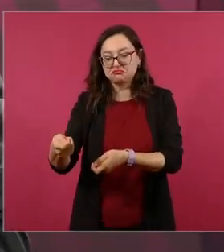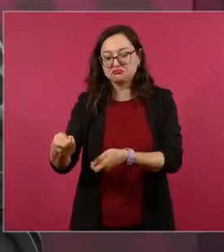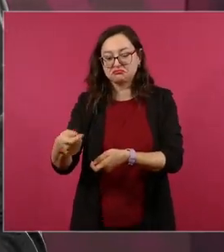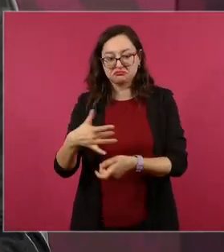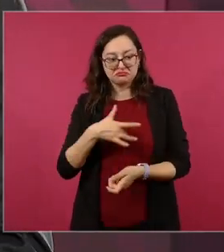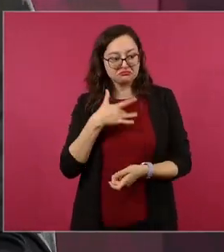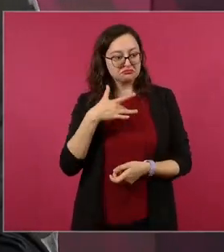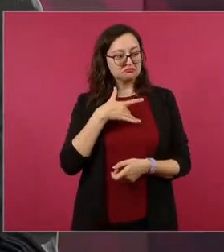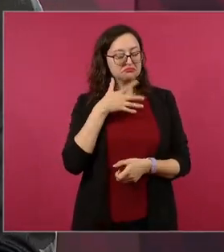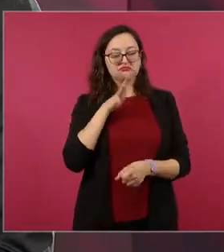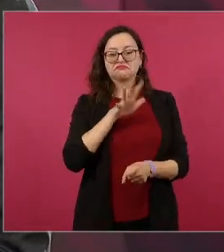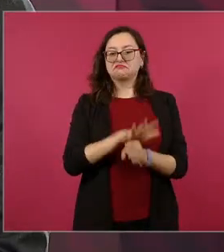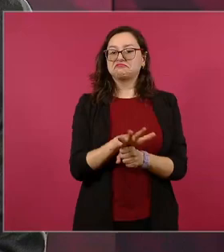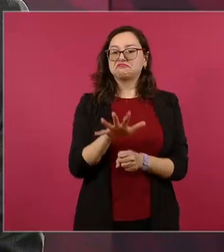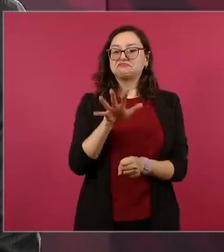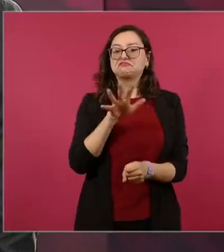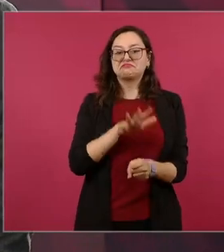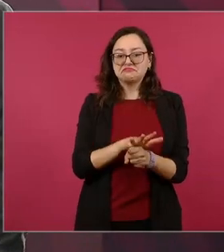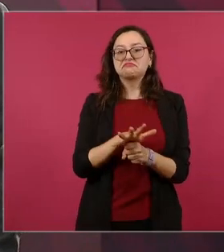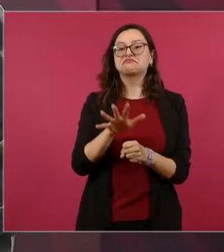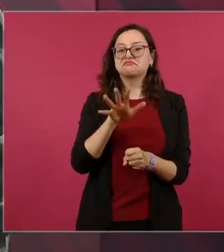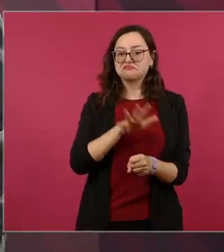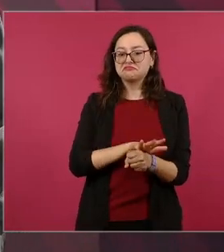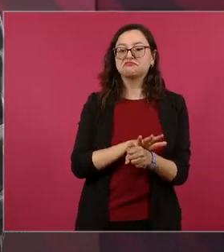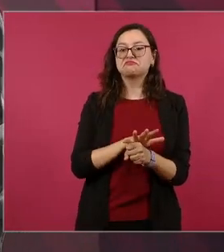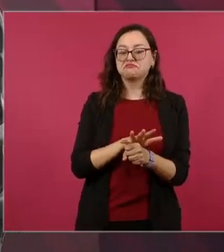muchísima satisfacción.